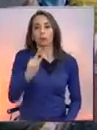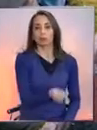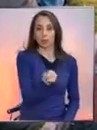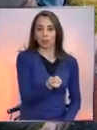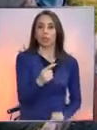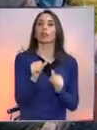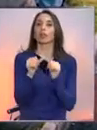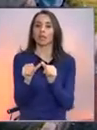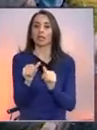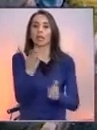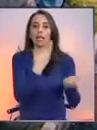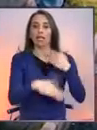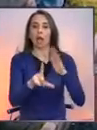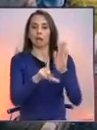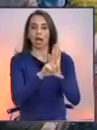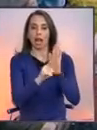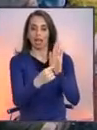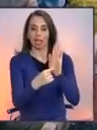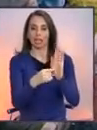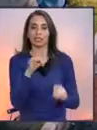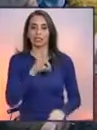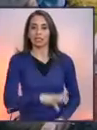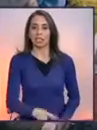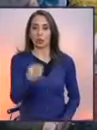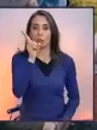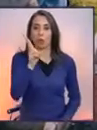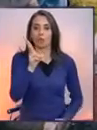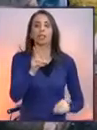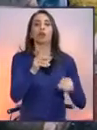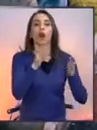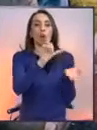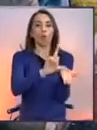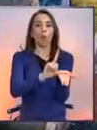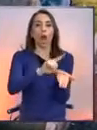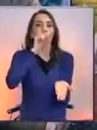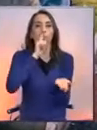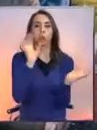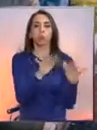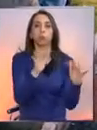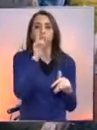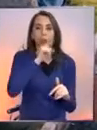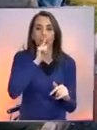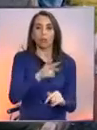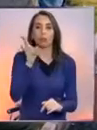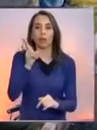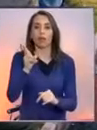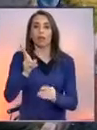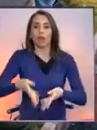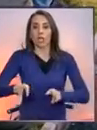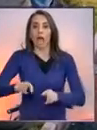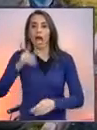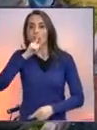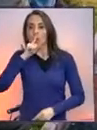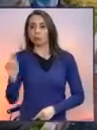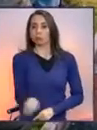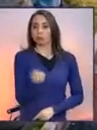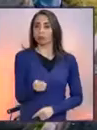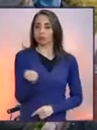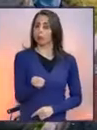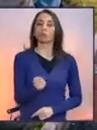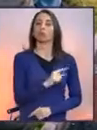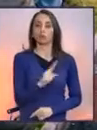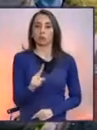insistir es que se cambie la ley, porque en Chile están prohibidos los prostíbulos y está permitido ejercer el comercio sexual en la vía pública. Vamos a hacer